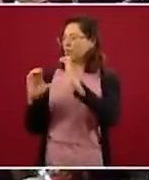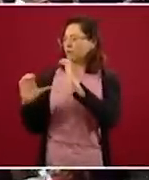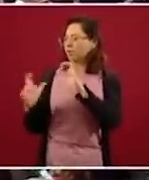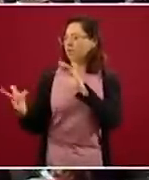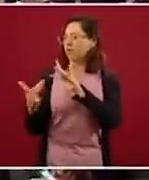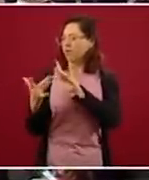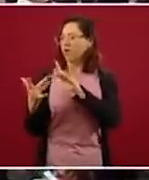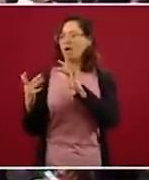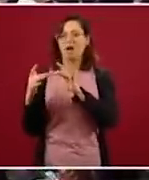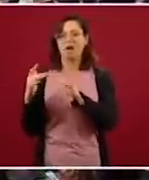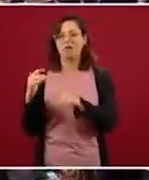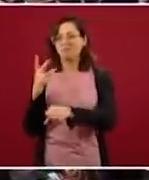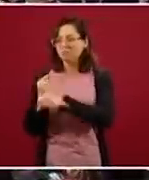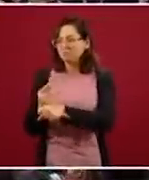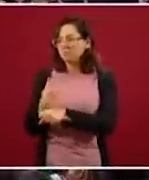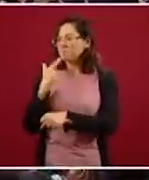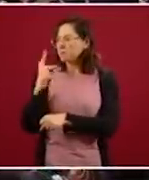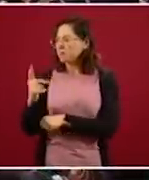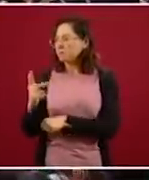mejorar